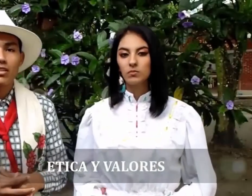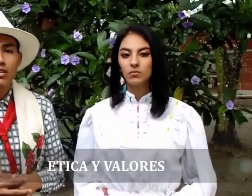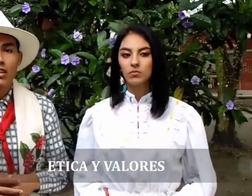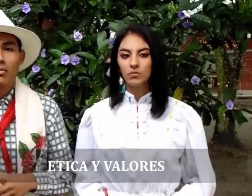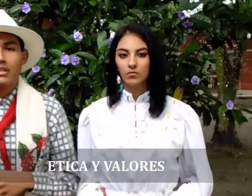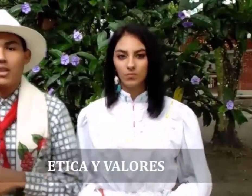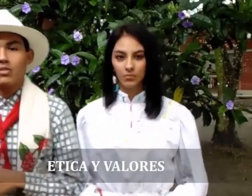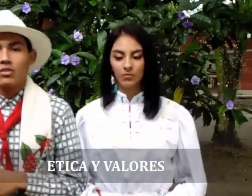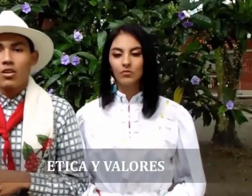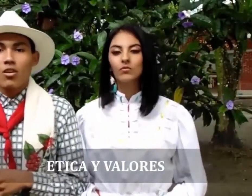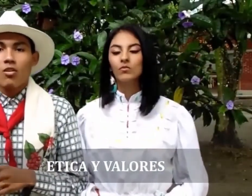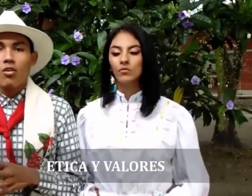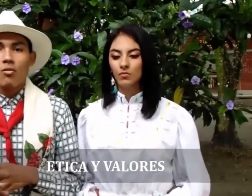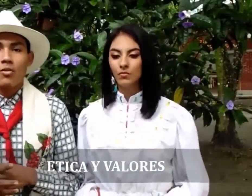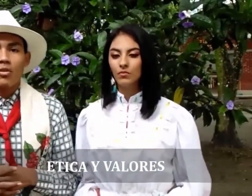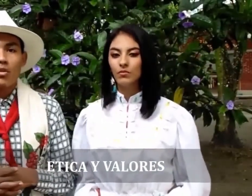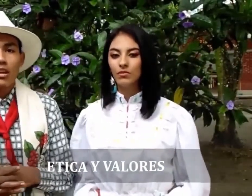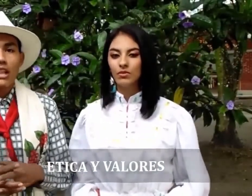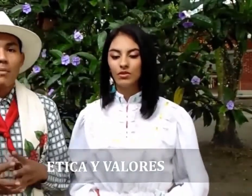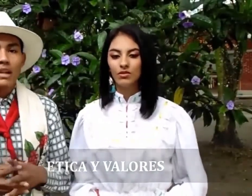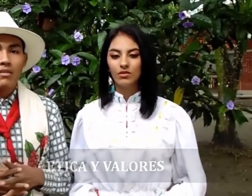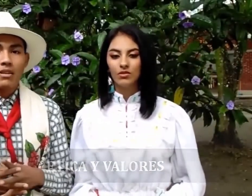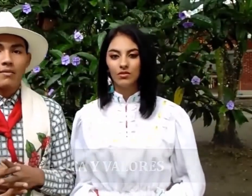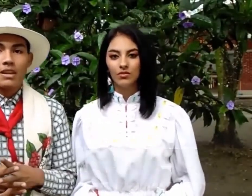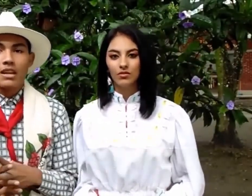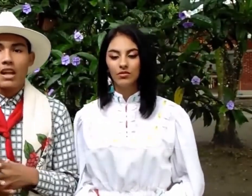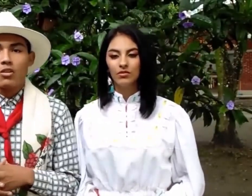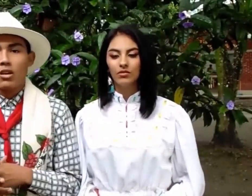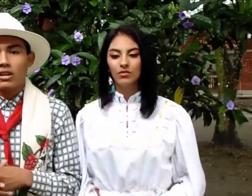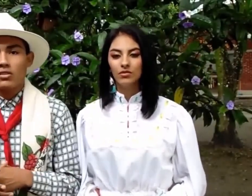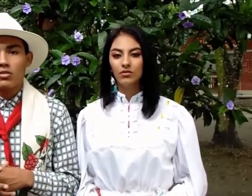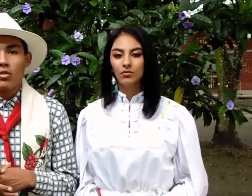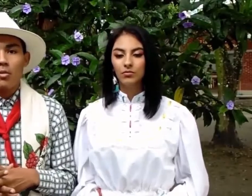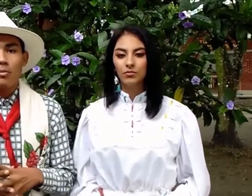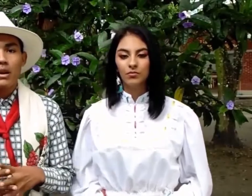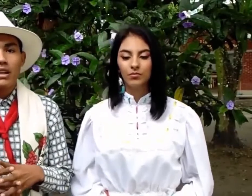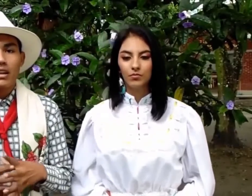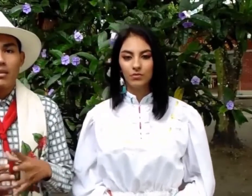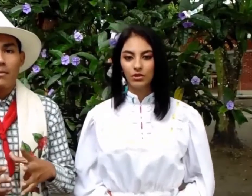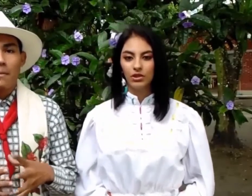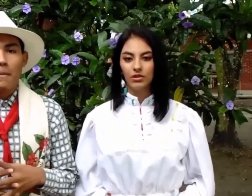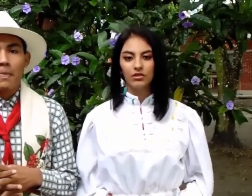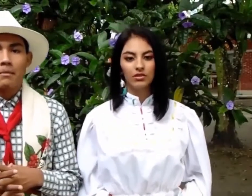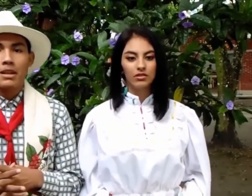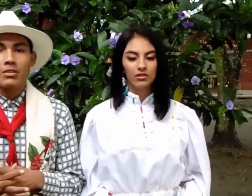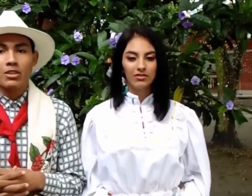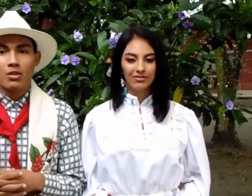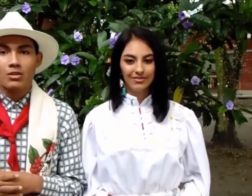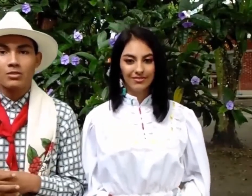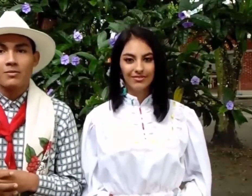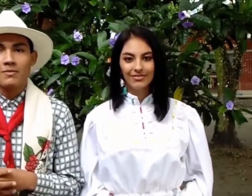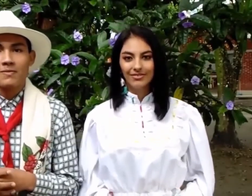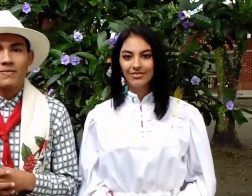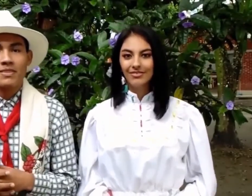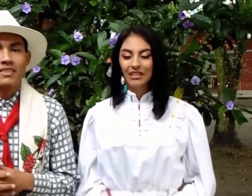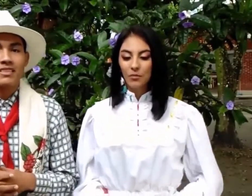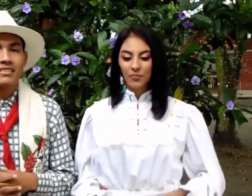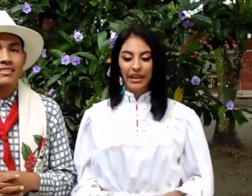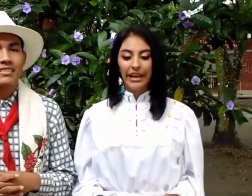los valores de los antepasados, como la palabra, que era algo valioso para los